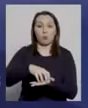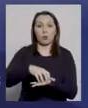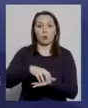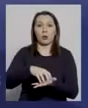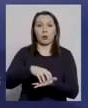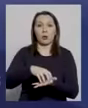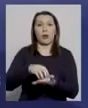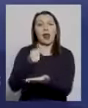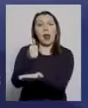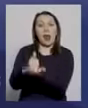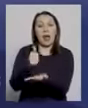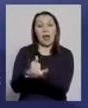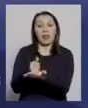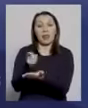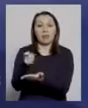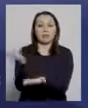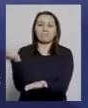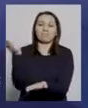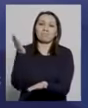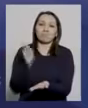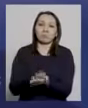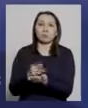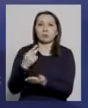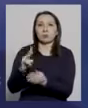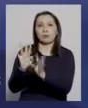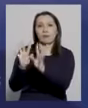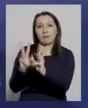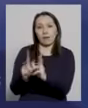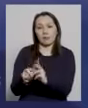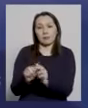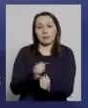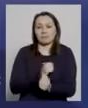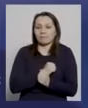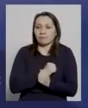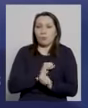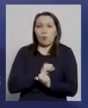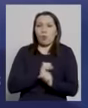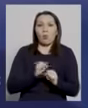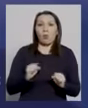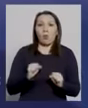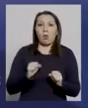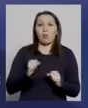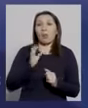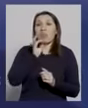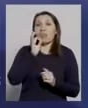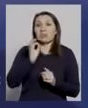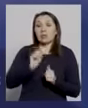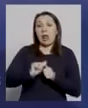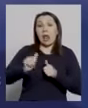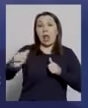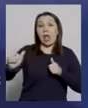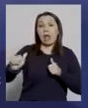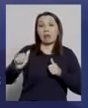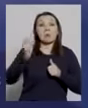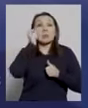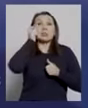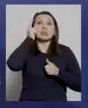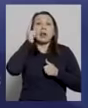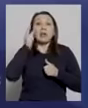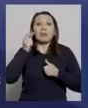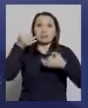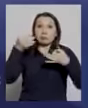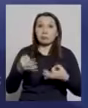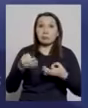al alcalde que falleció y a su familia. No puedo yo diagnosticar a la distancia y saber